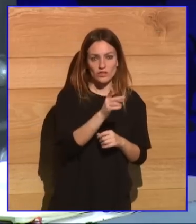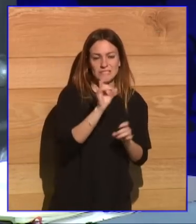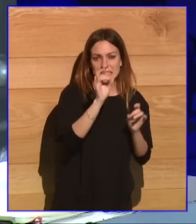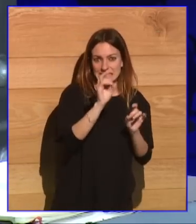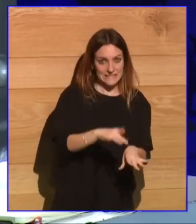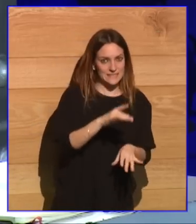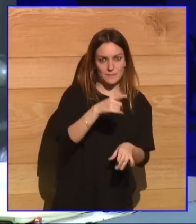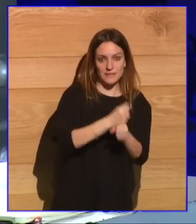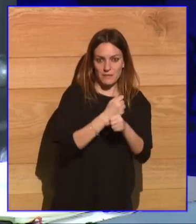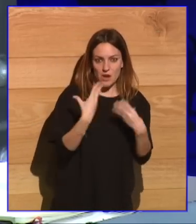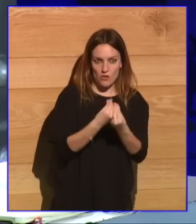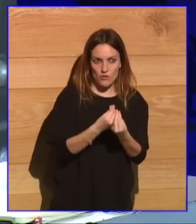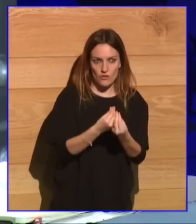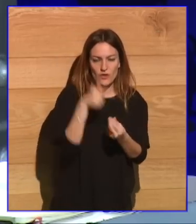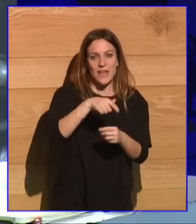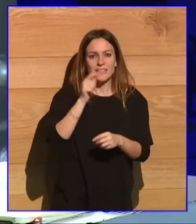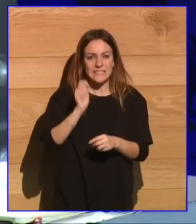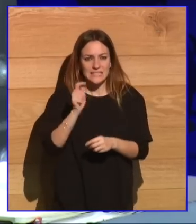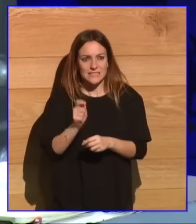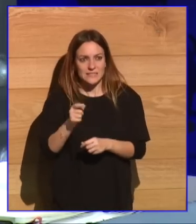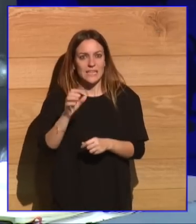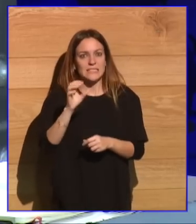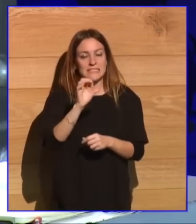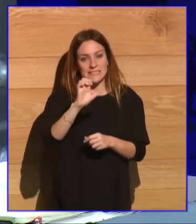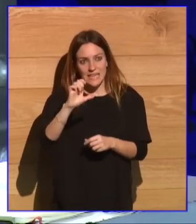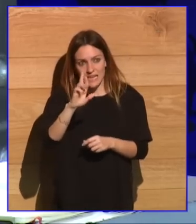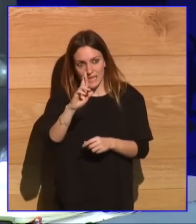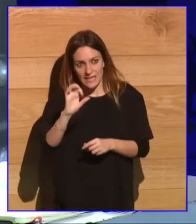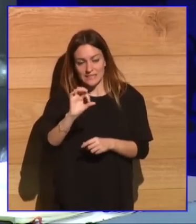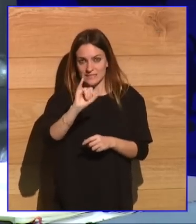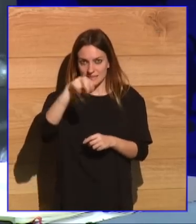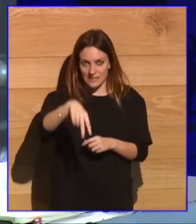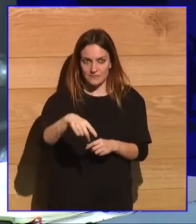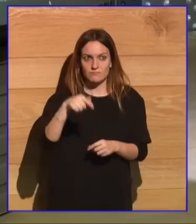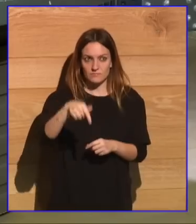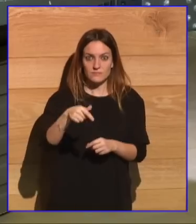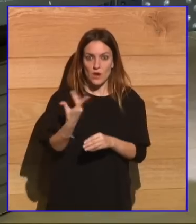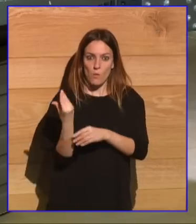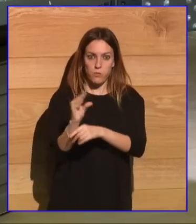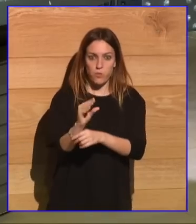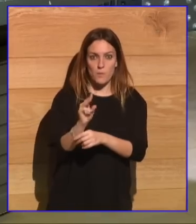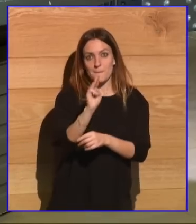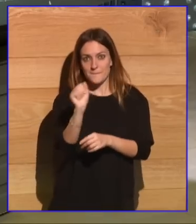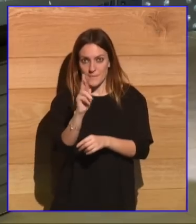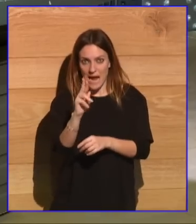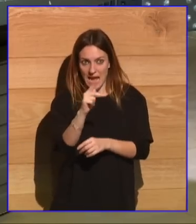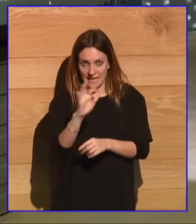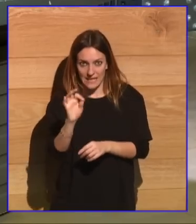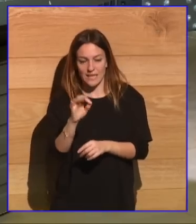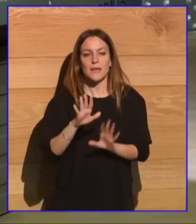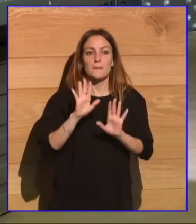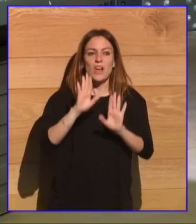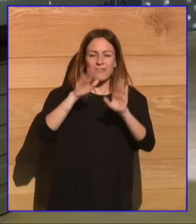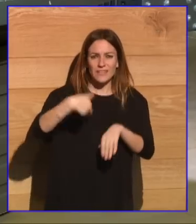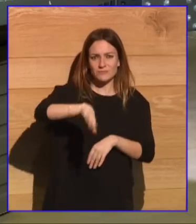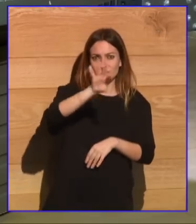y Vizio. Pues bueno, el más habitual sería Seresin, y de hecho no, iba a producir Parker, y cuando se decide que